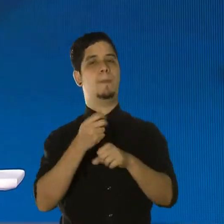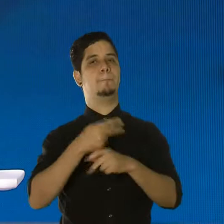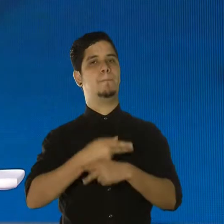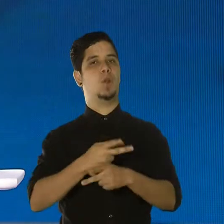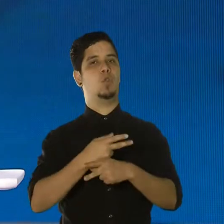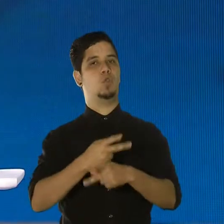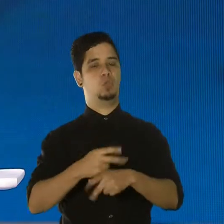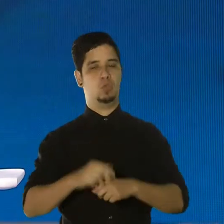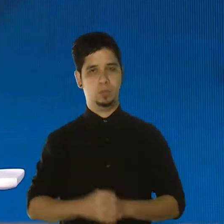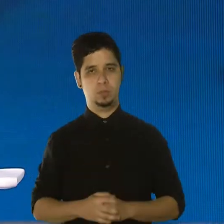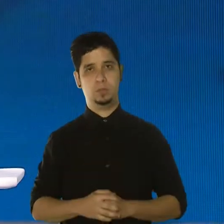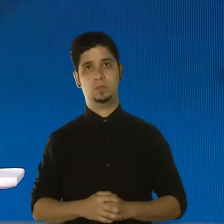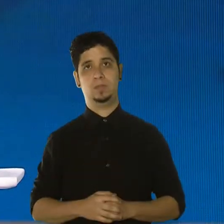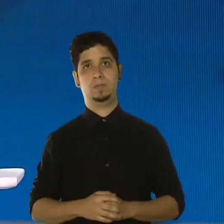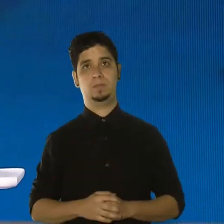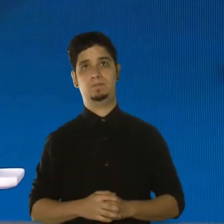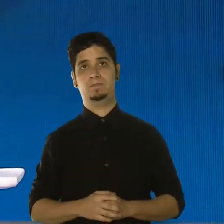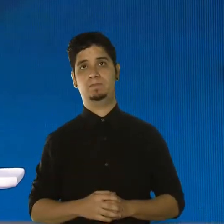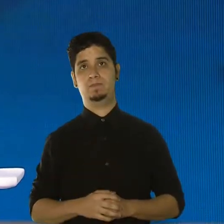Combatimos